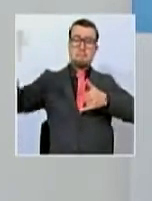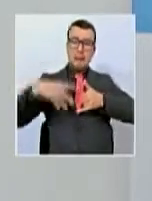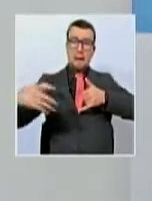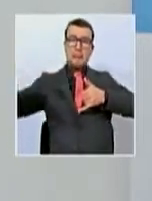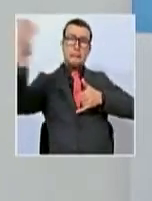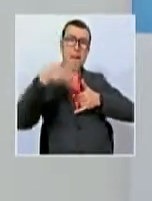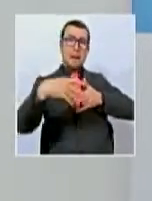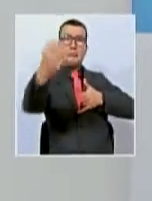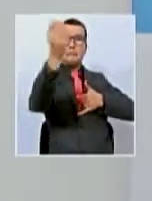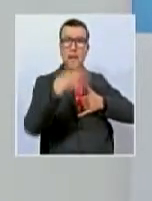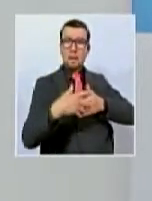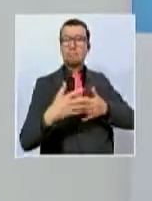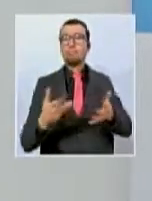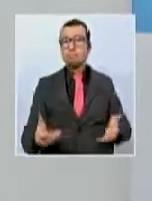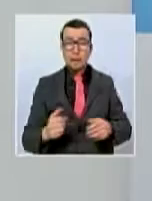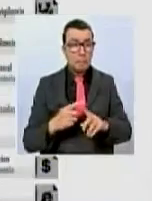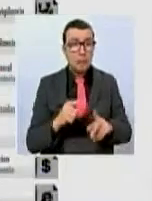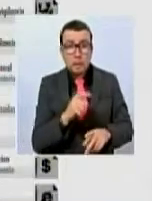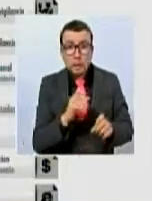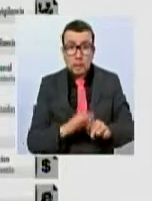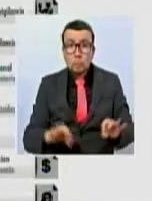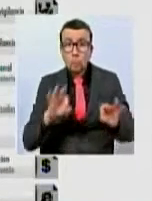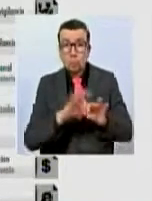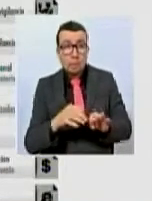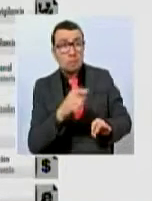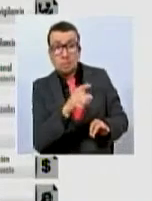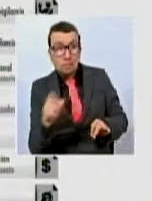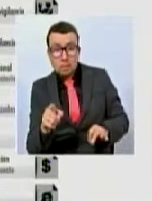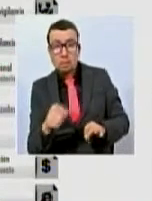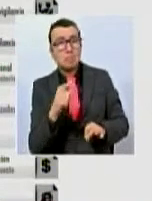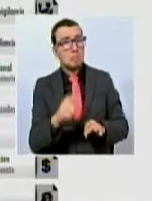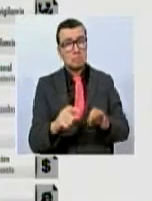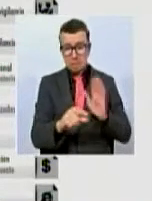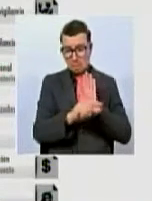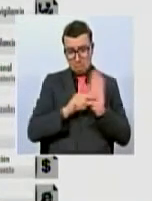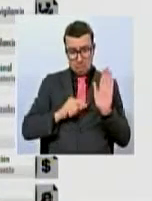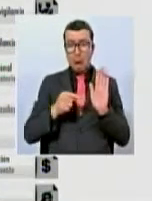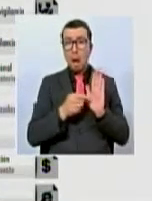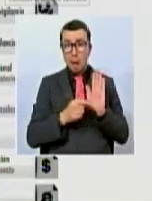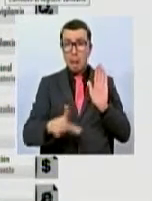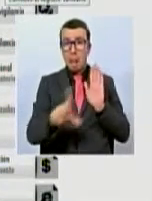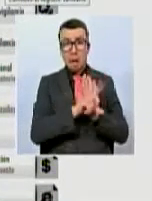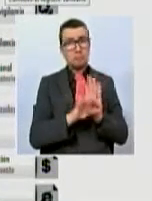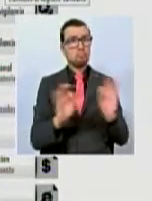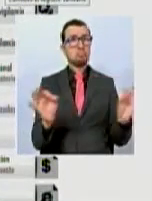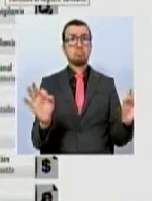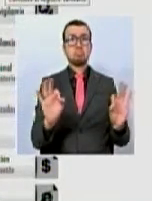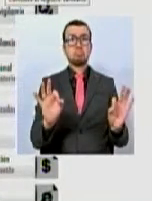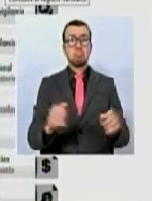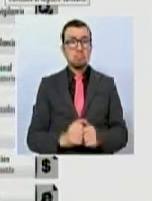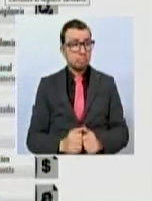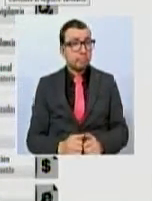Importante que esos productos importados, muchos de ellos están llegando sin registro al país. Están llegando sin registro,